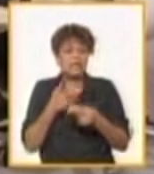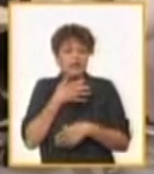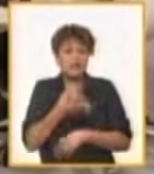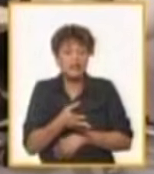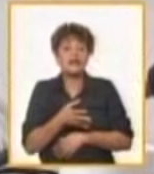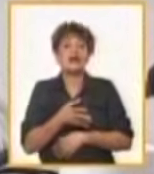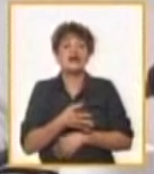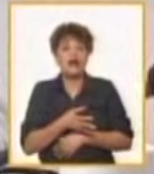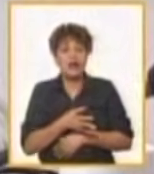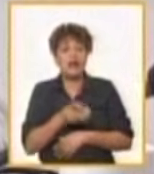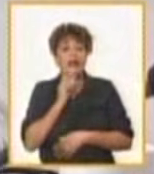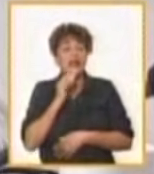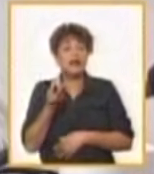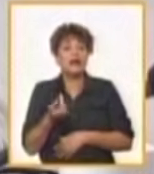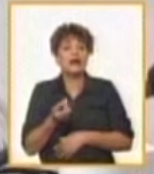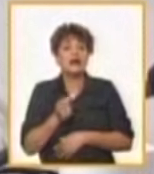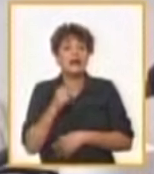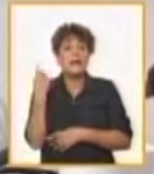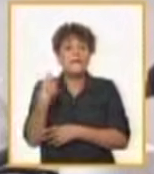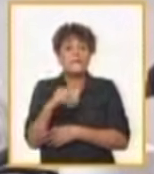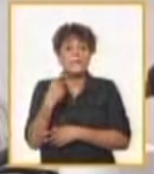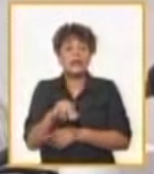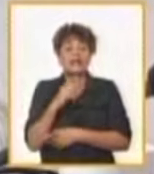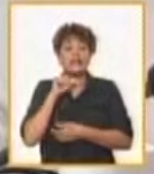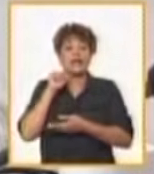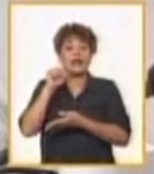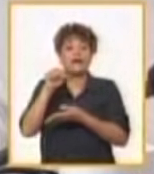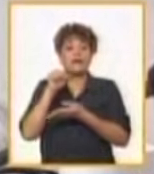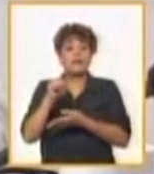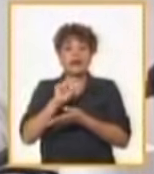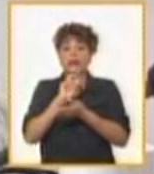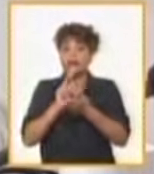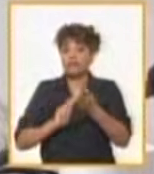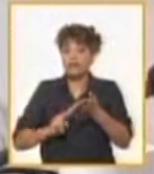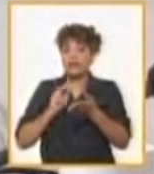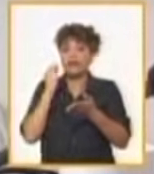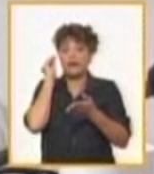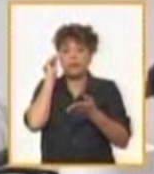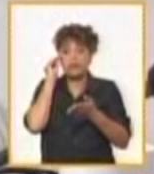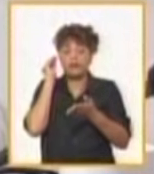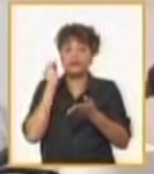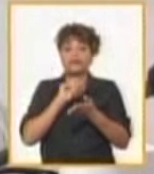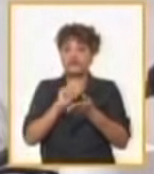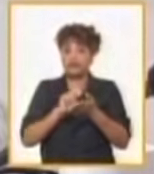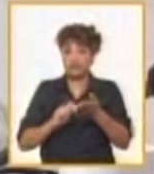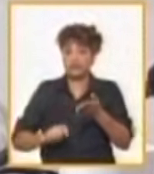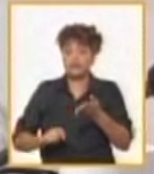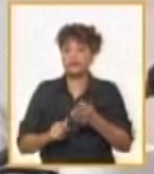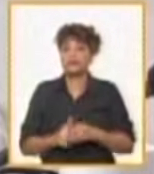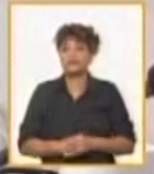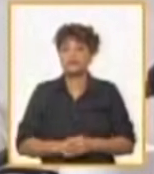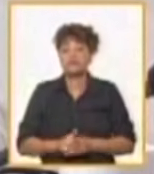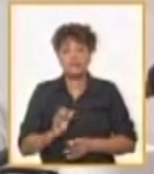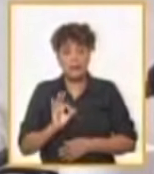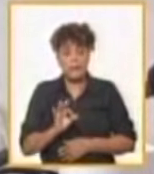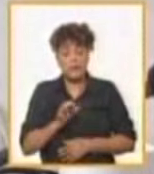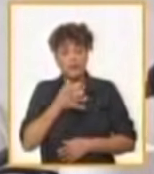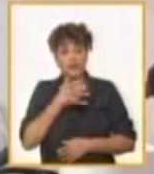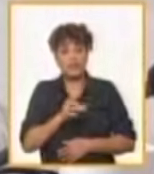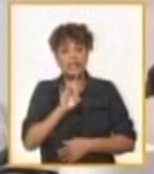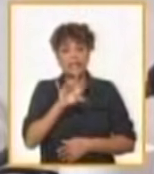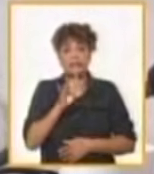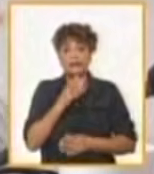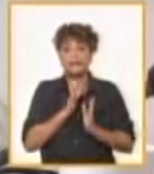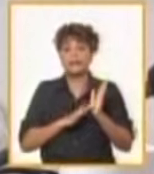poniendo en práctica la campaña de alfabetización, pero es el mismo hombre que dice, el 15 de enero de